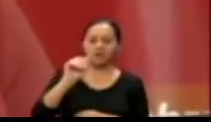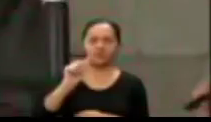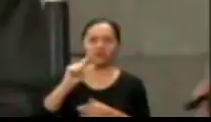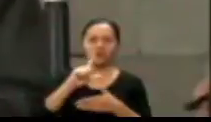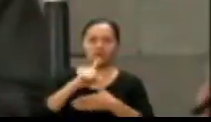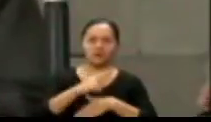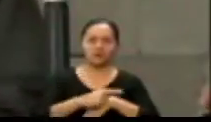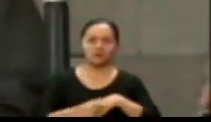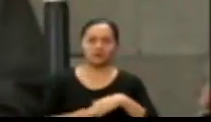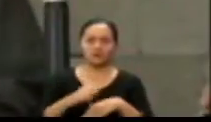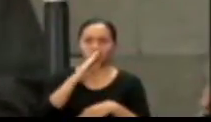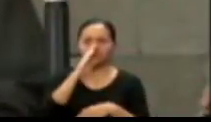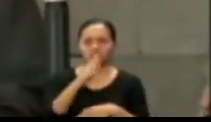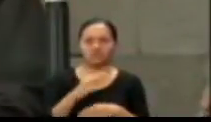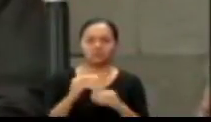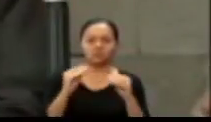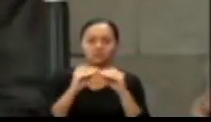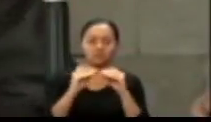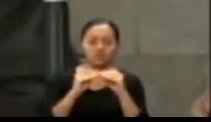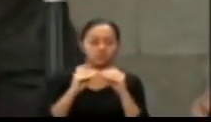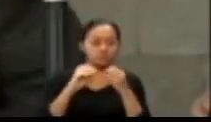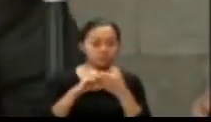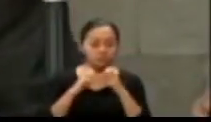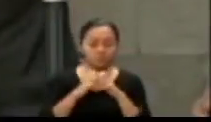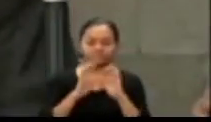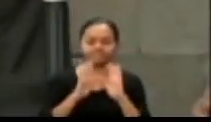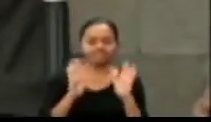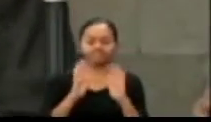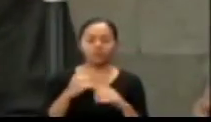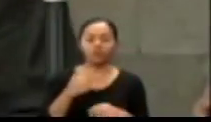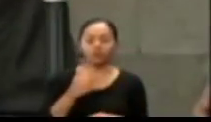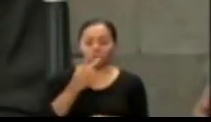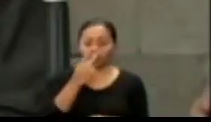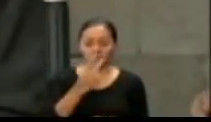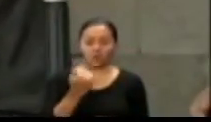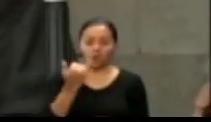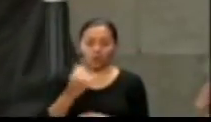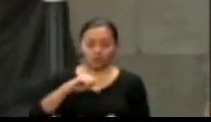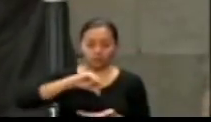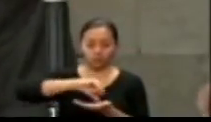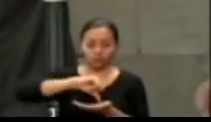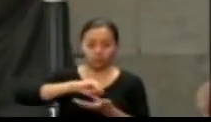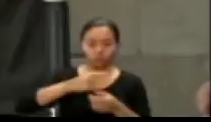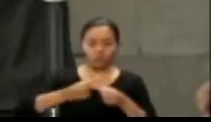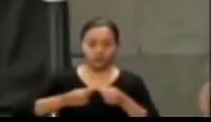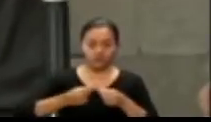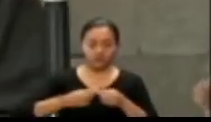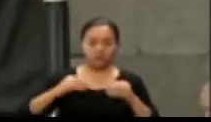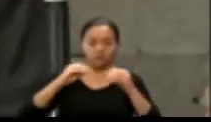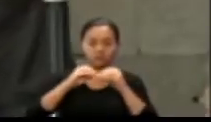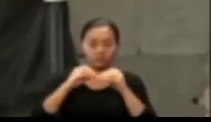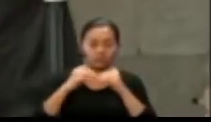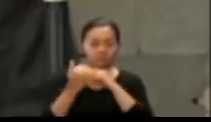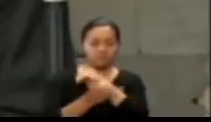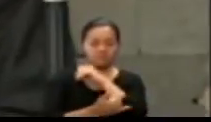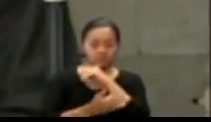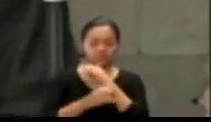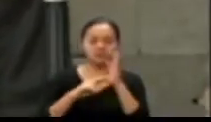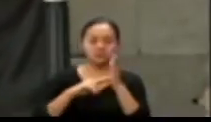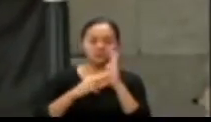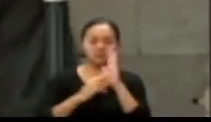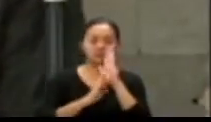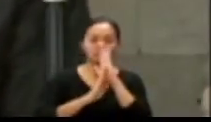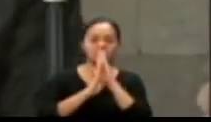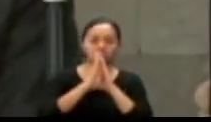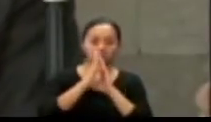latinoamericanos que tratan de desarrollar la soberanía. Veo ese país, esta ciudad, una ciudad en desarrollo, noto